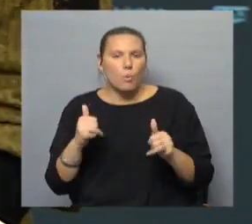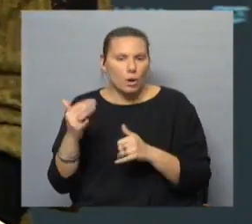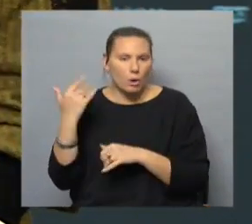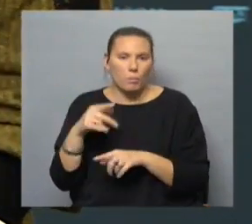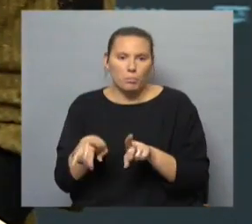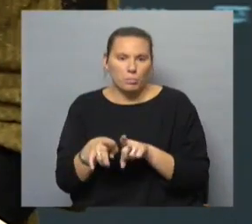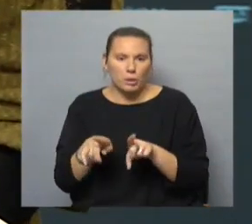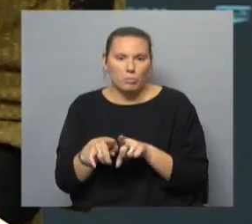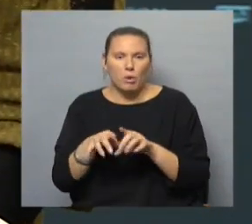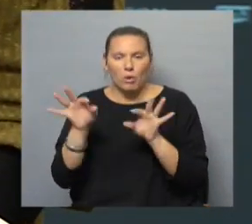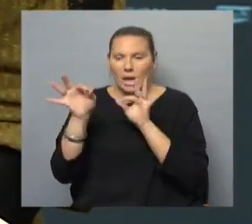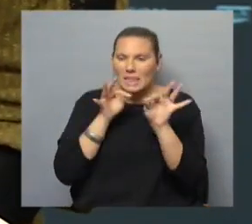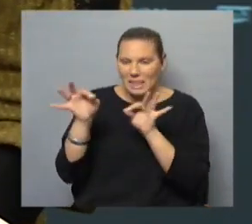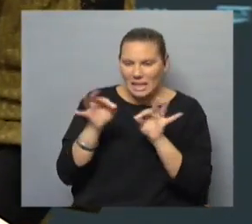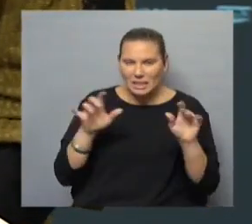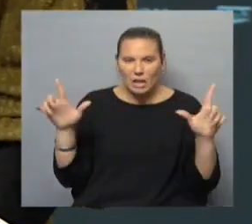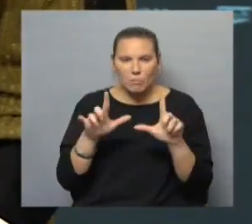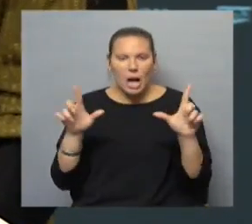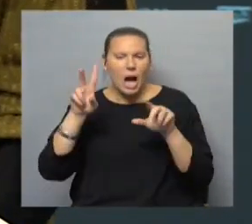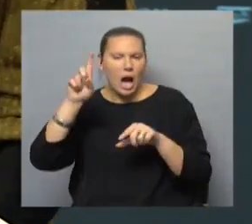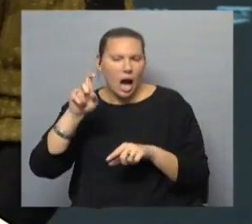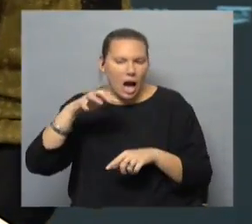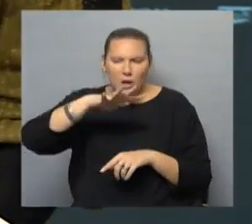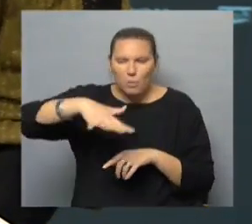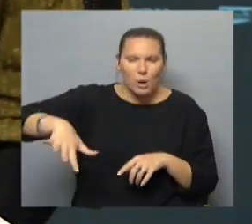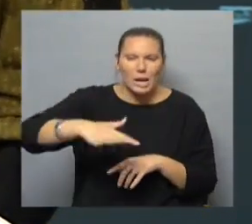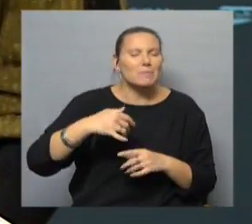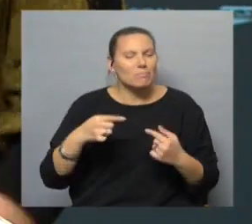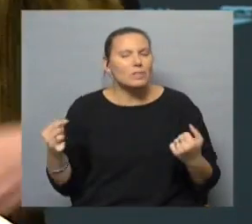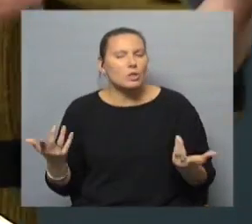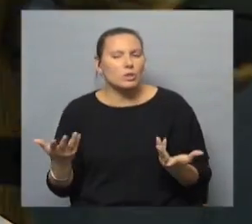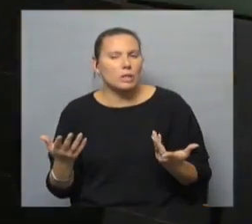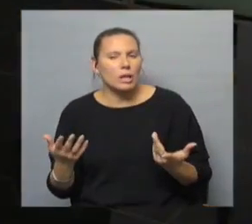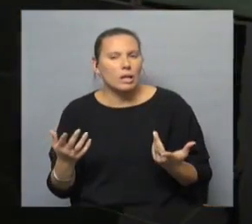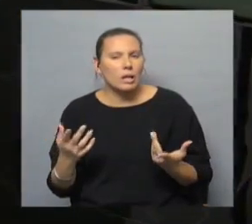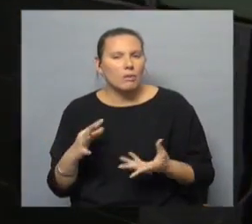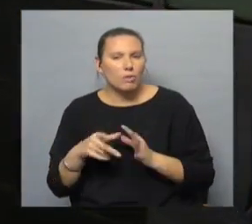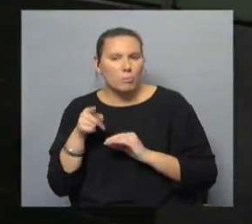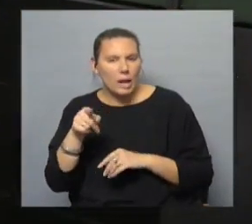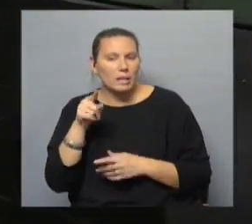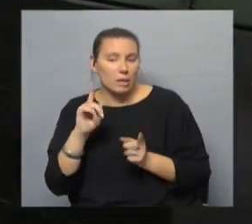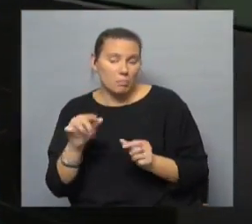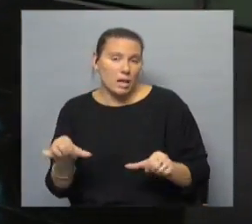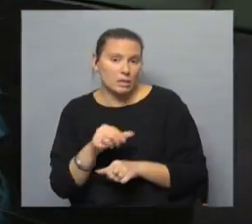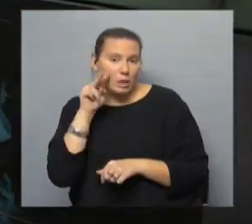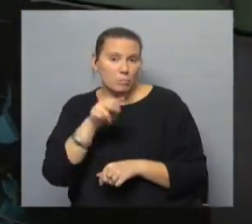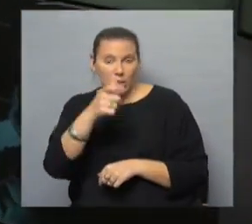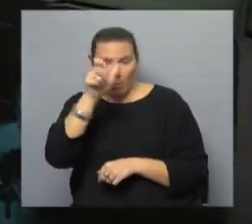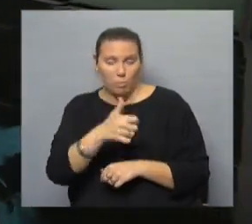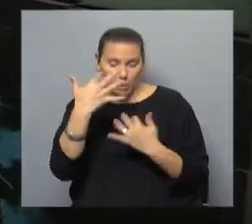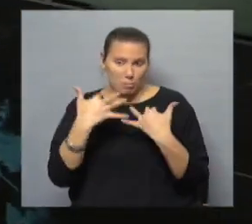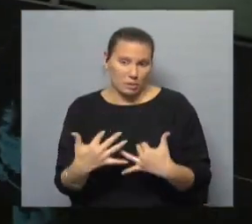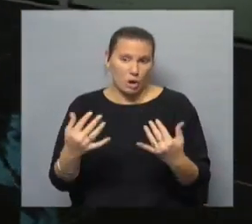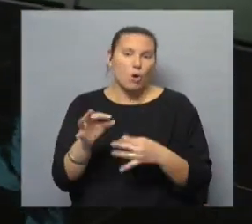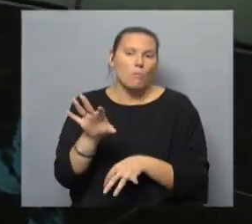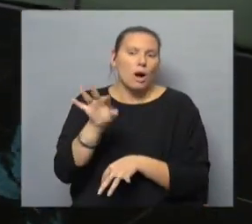vos, con la estética, con la pantalla, mucha agua por todos lados. Uh-huh. Hay como cosas que llaman la atención. ¿Desde dónde te hace mirar él también, sí, a vos como espectador? Total. ¿Desde dónde